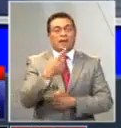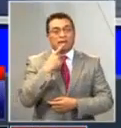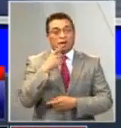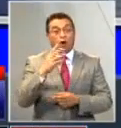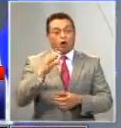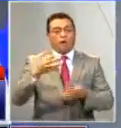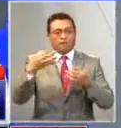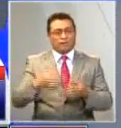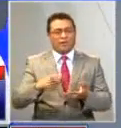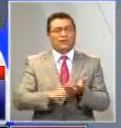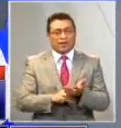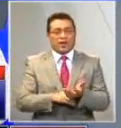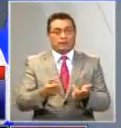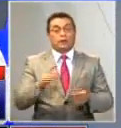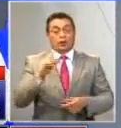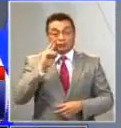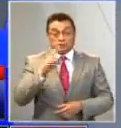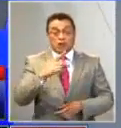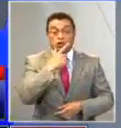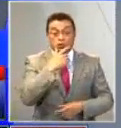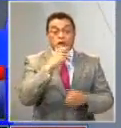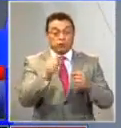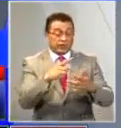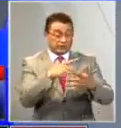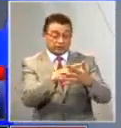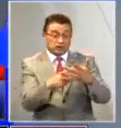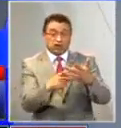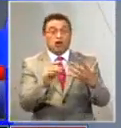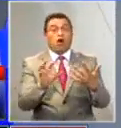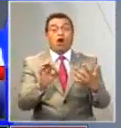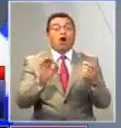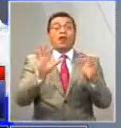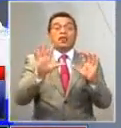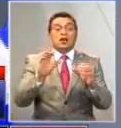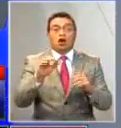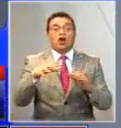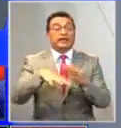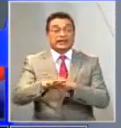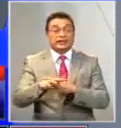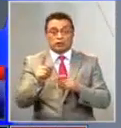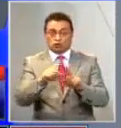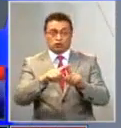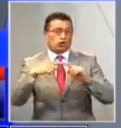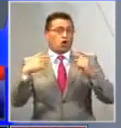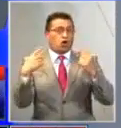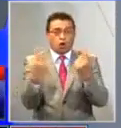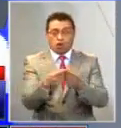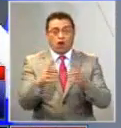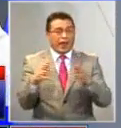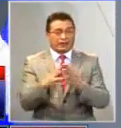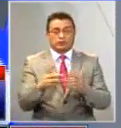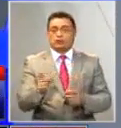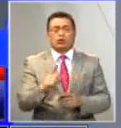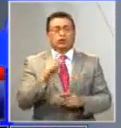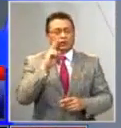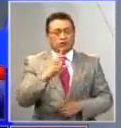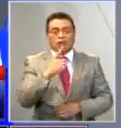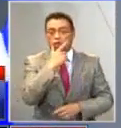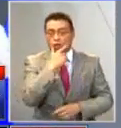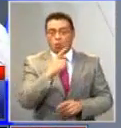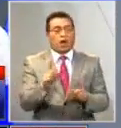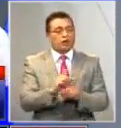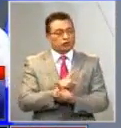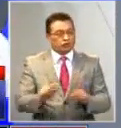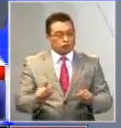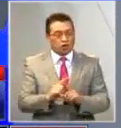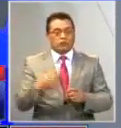No, pero qué duda cabe que pueden ser 5, 10 o 15 y que no representan lógicamente a todo el ejército. Eso no cabe ninguna duda. Por lo tanto, comparto